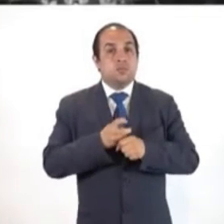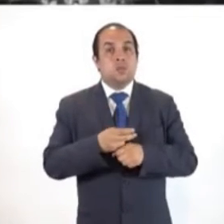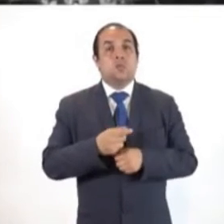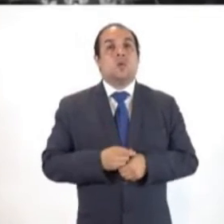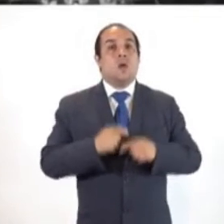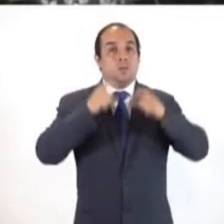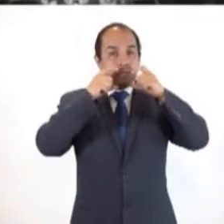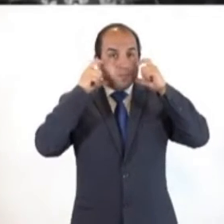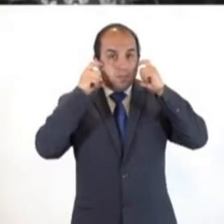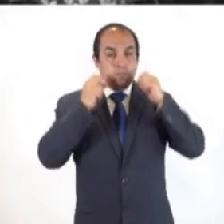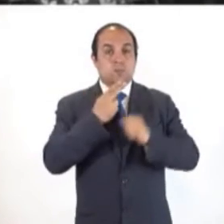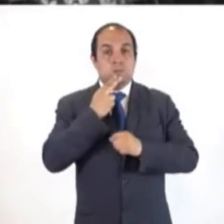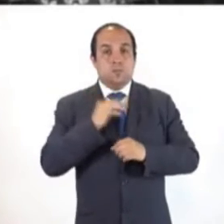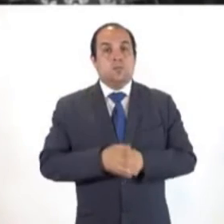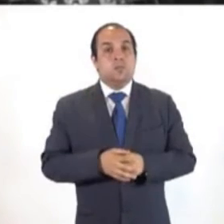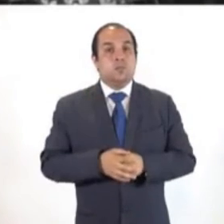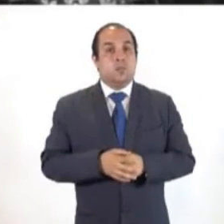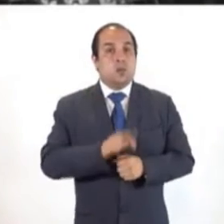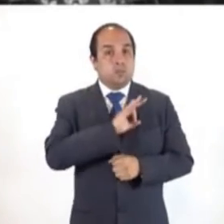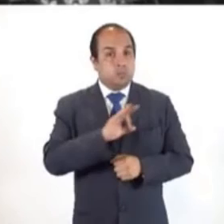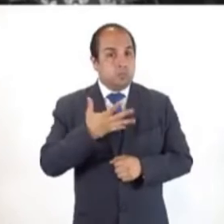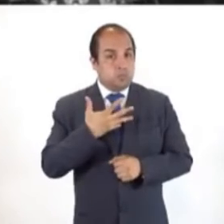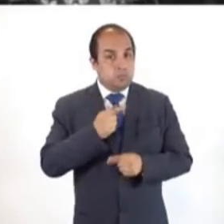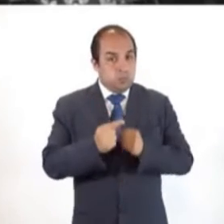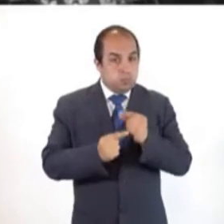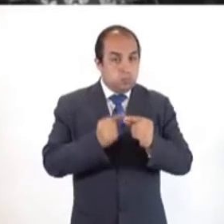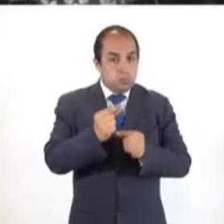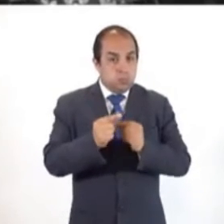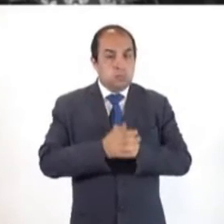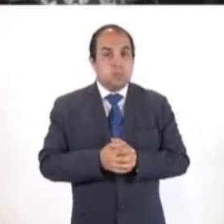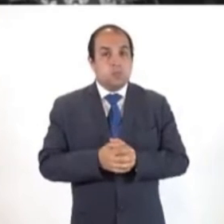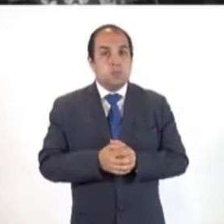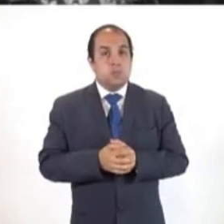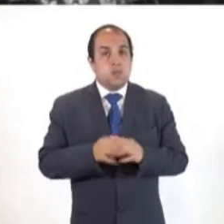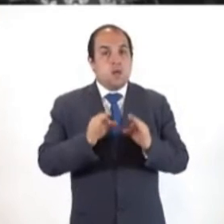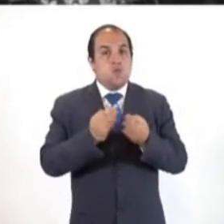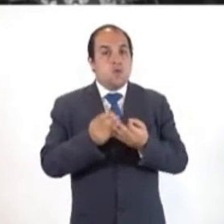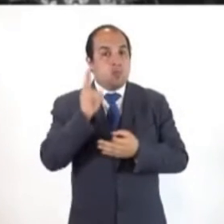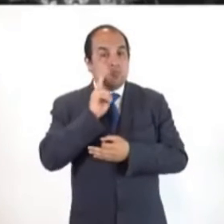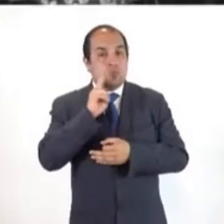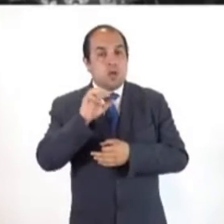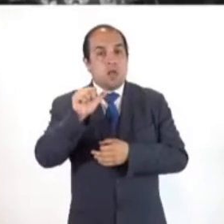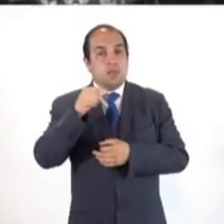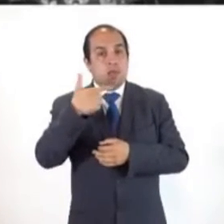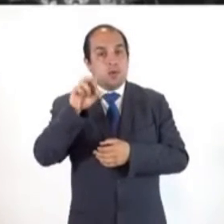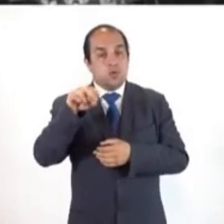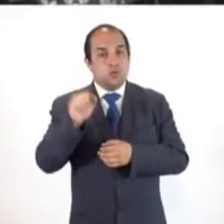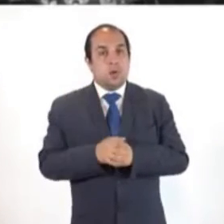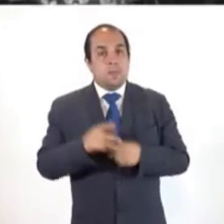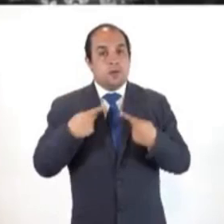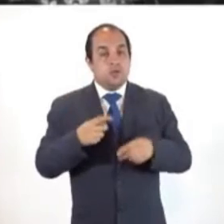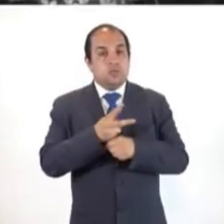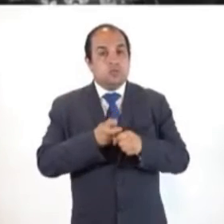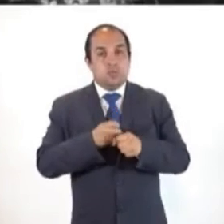cubrebocas. Eventualmente podemos tener un mecanismo de pruebas de antígeno a invitados, lo estamos platicando con la